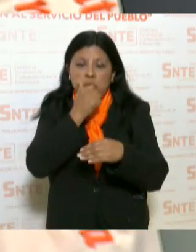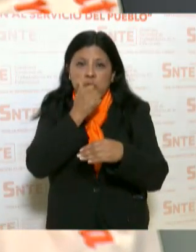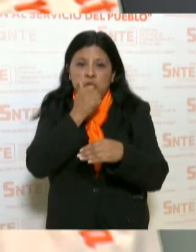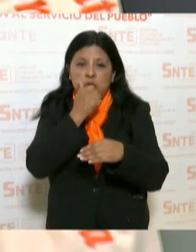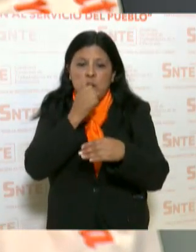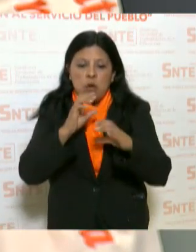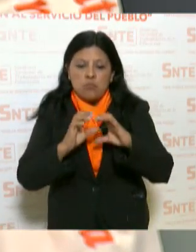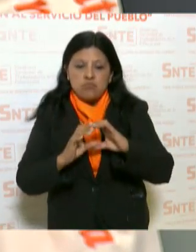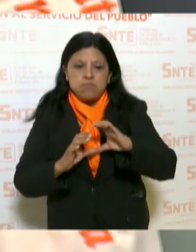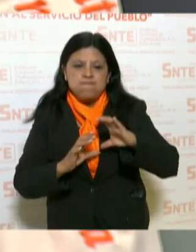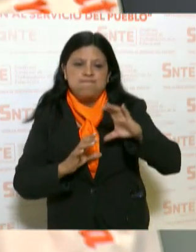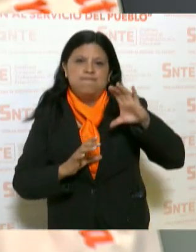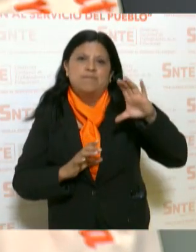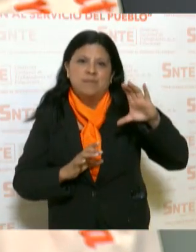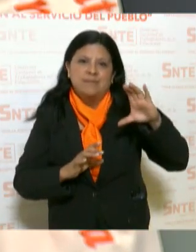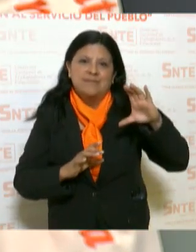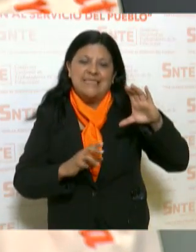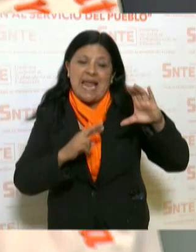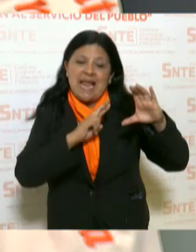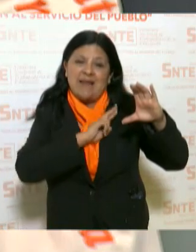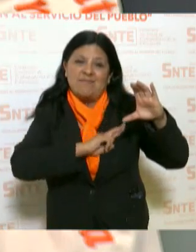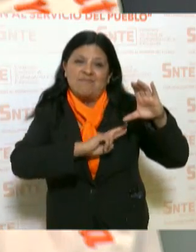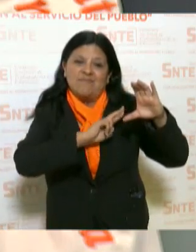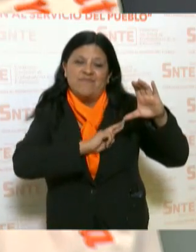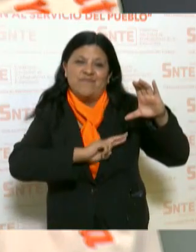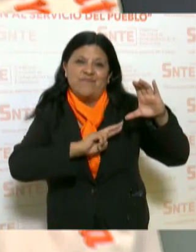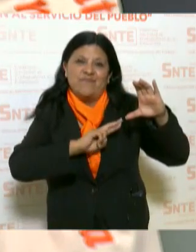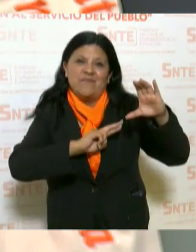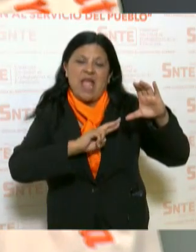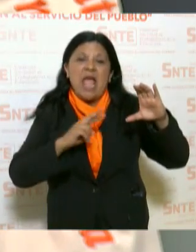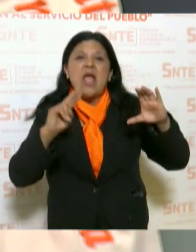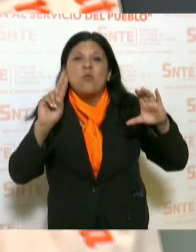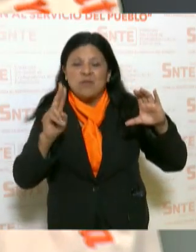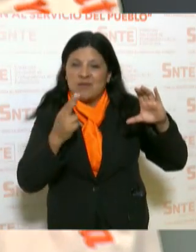mucho, pero llegó un momento en que se estancó,